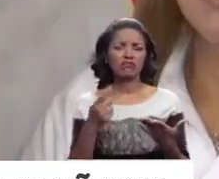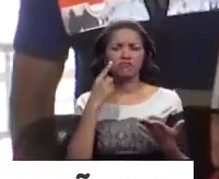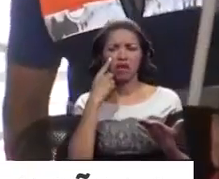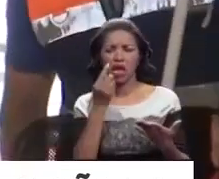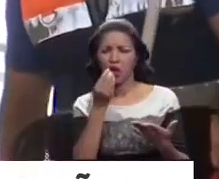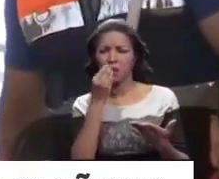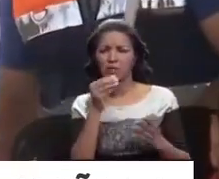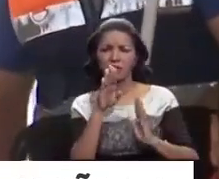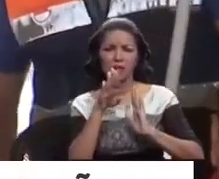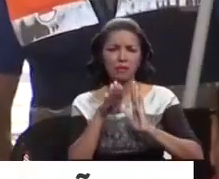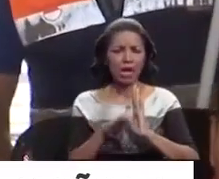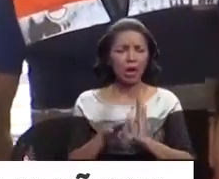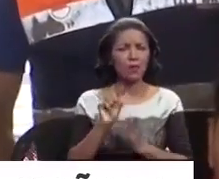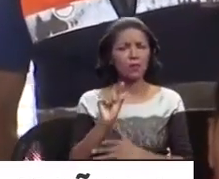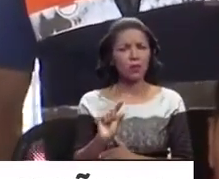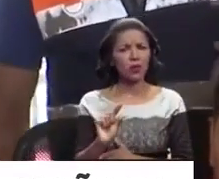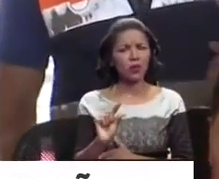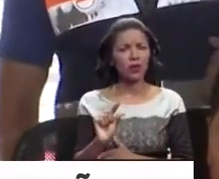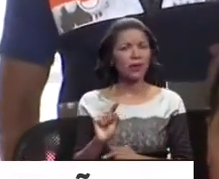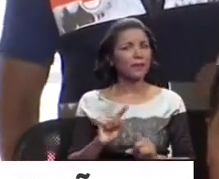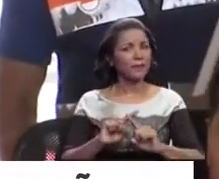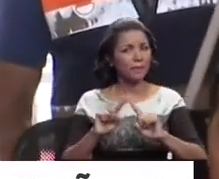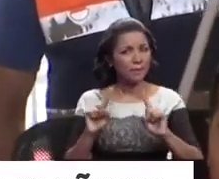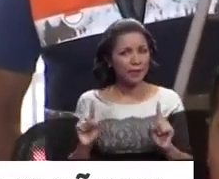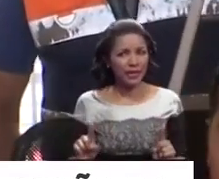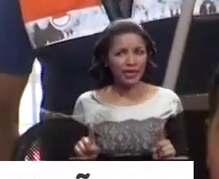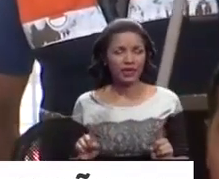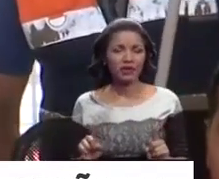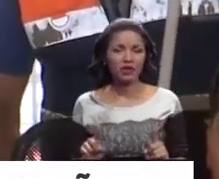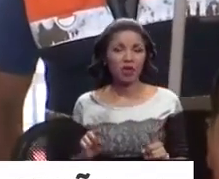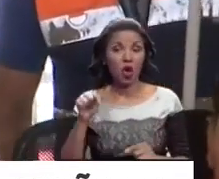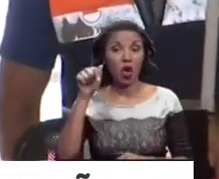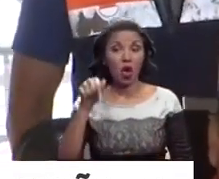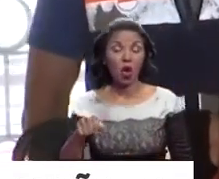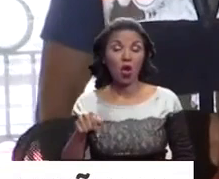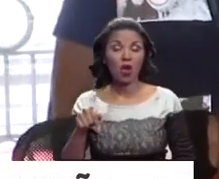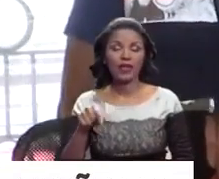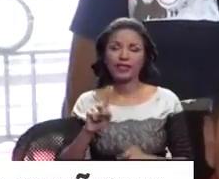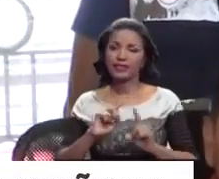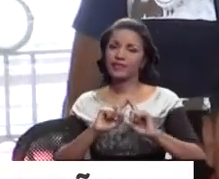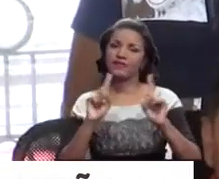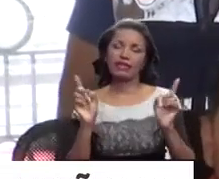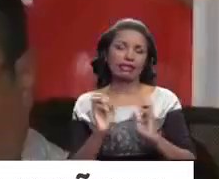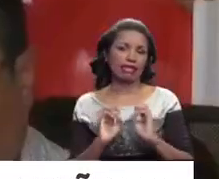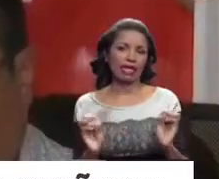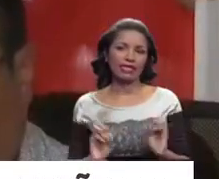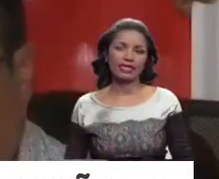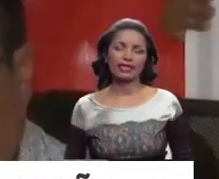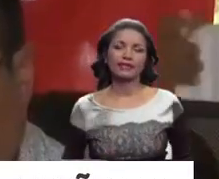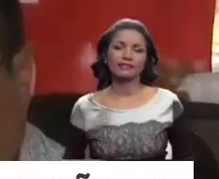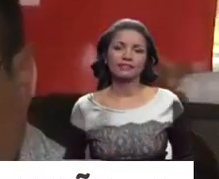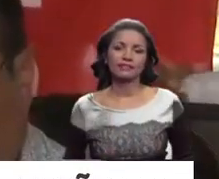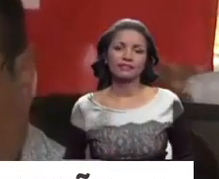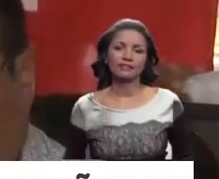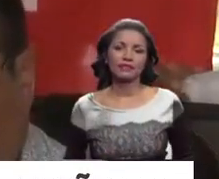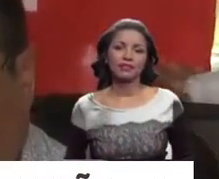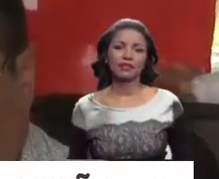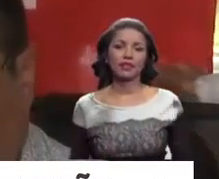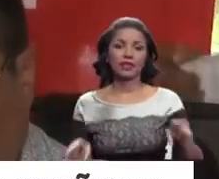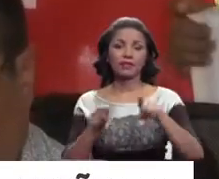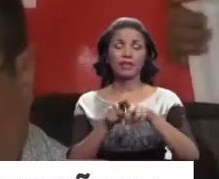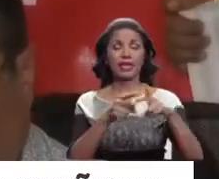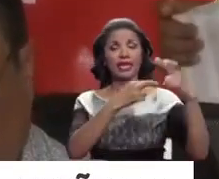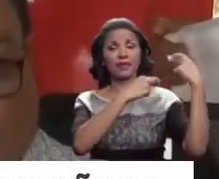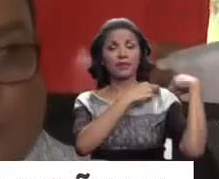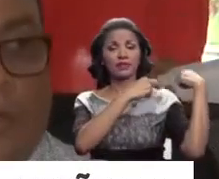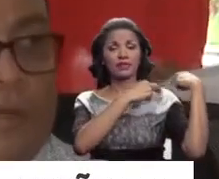de los alimentos y la canasta básica, pero según lo que han manifestado hoy, eso no ha ocurrido. También dijeron que es responsabilidad